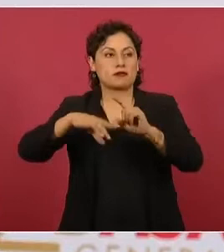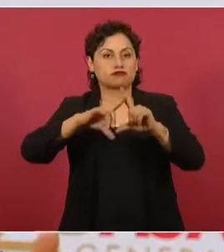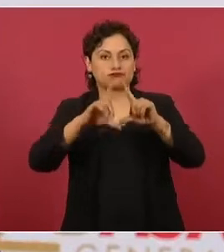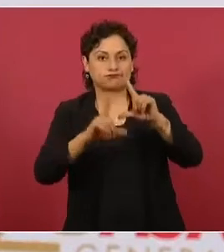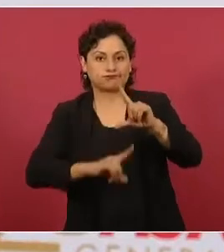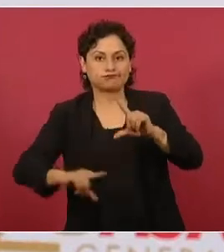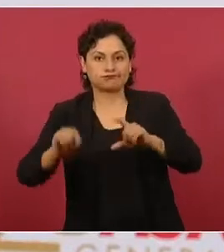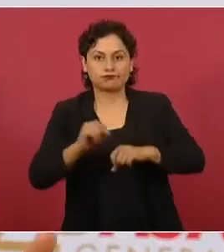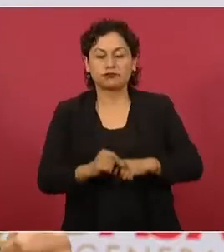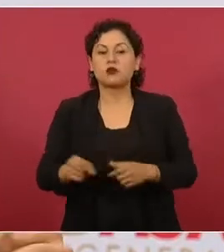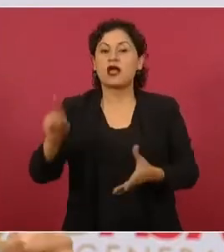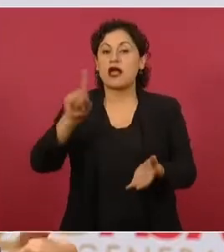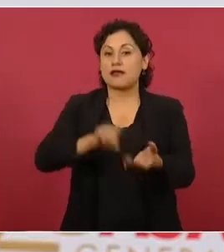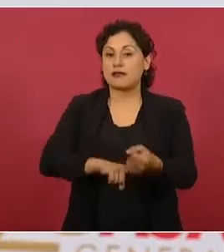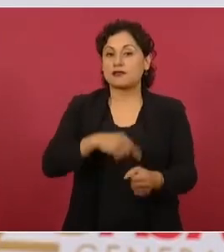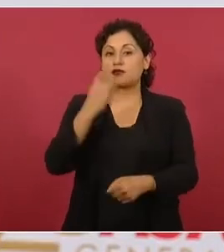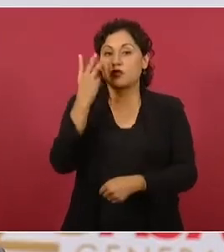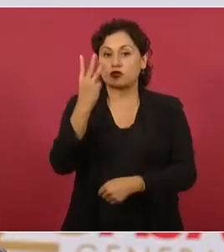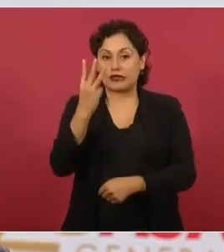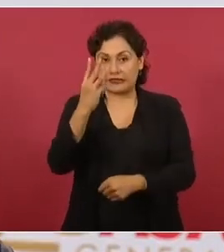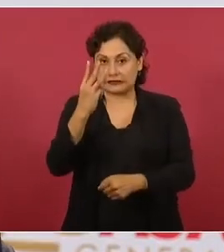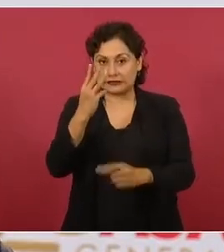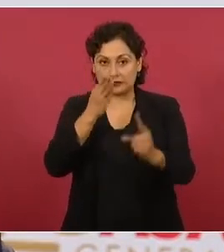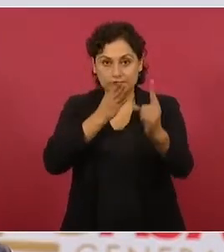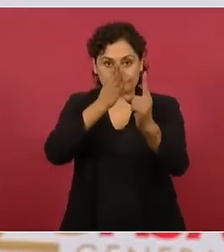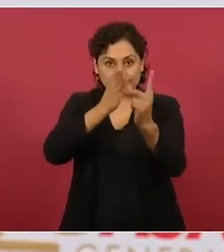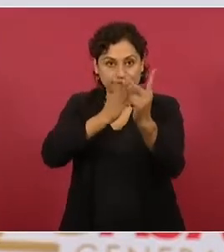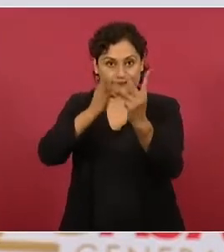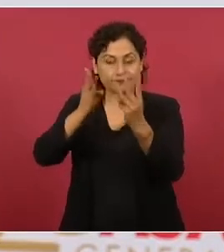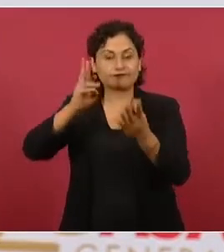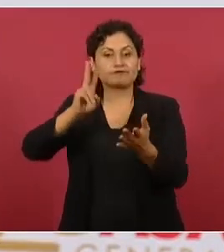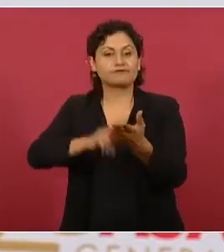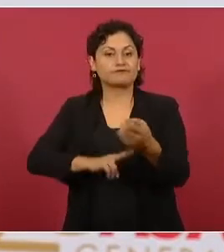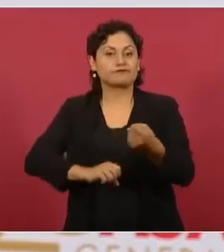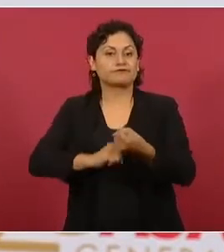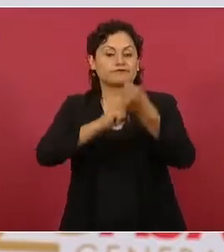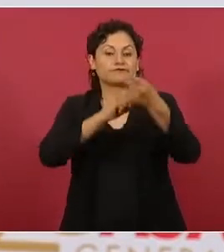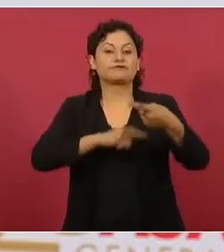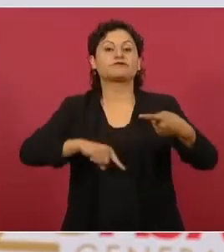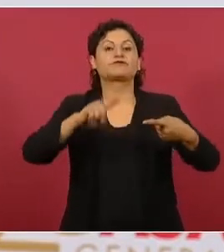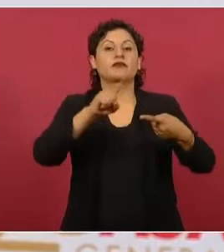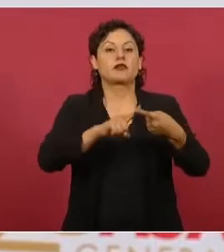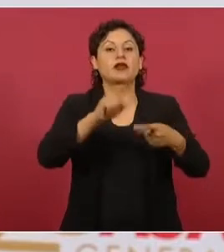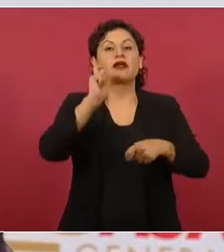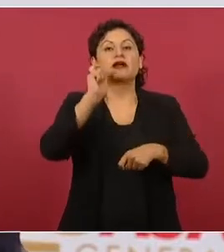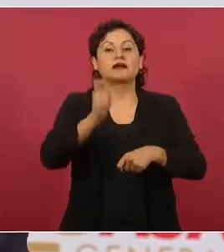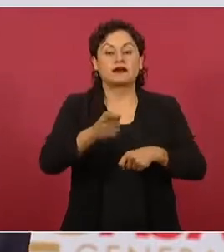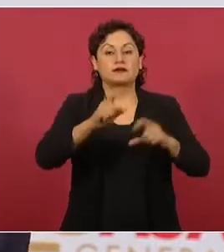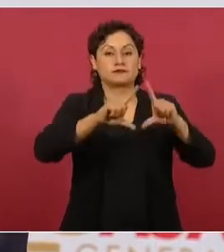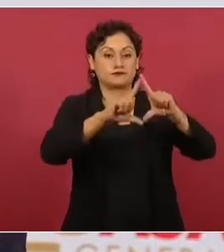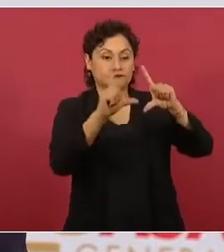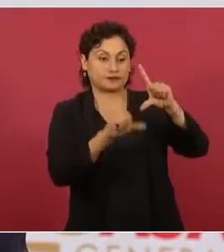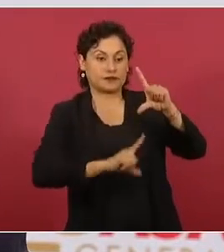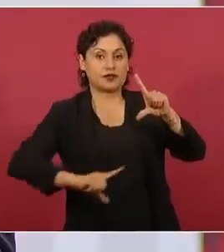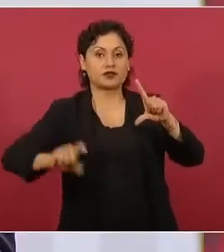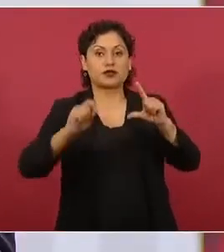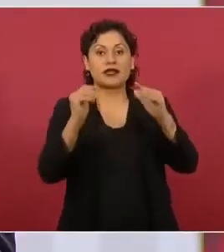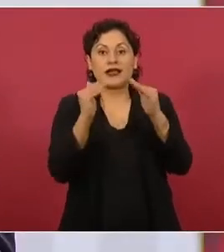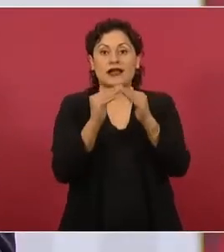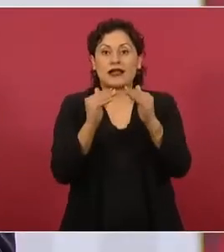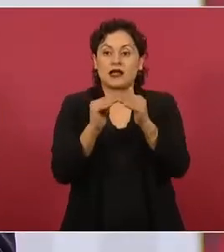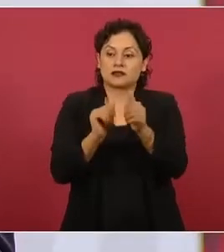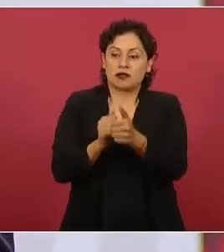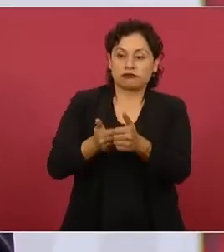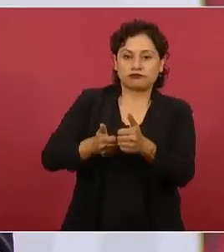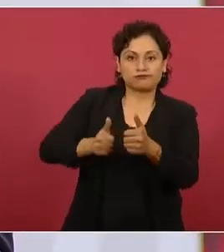tiene 3 premisas. La primera, que el rezago habitacional a nivel nacional se centra en el